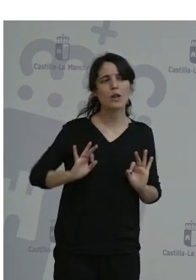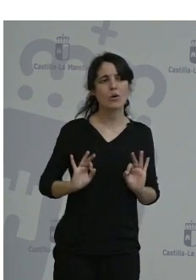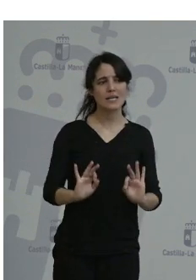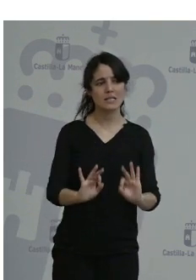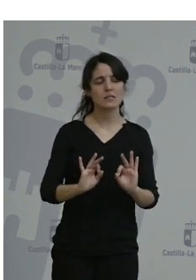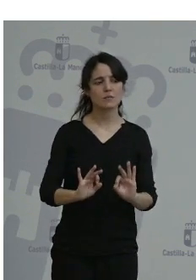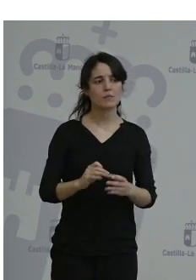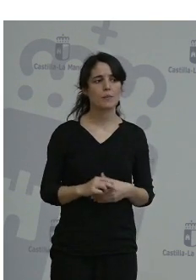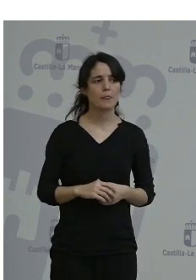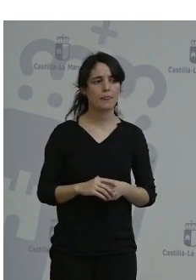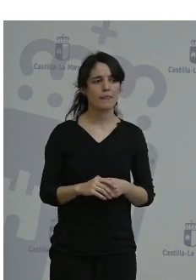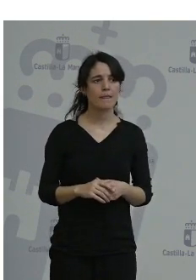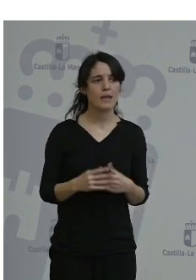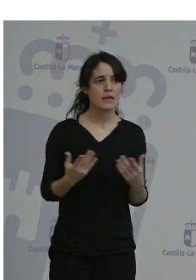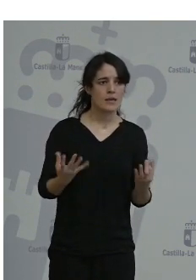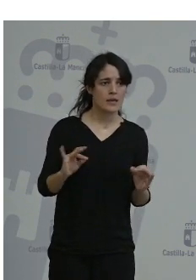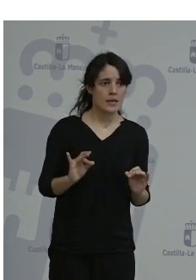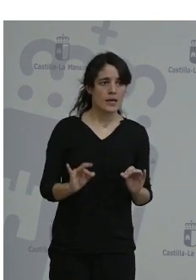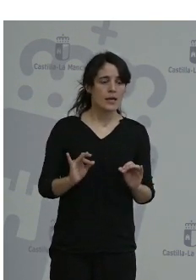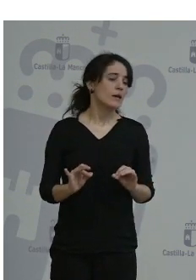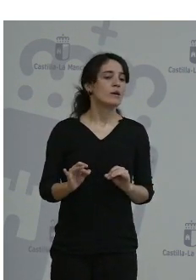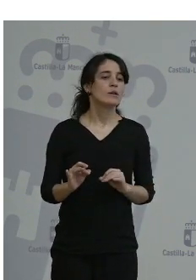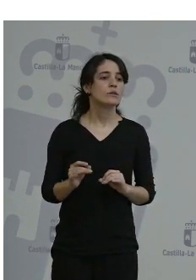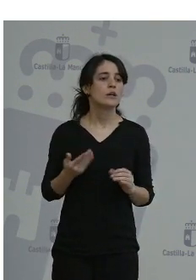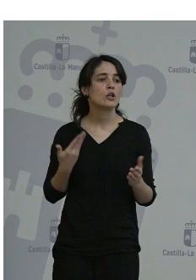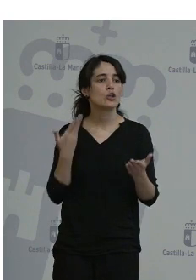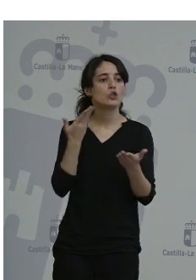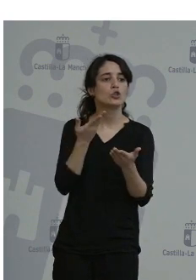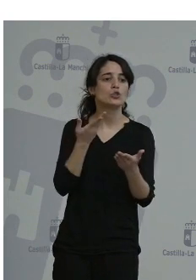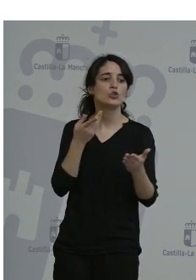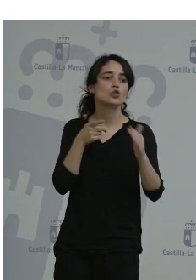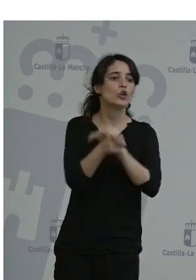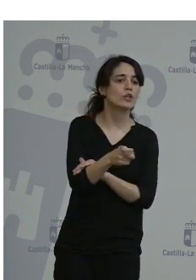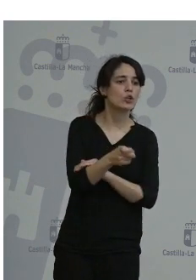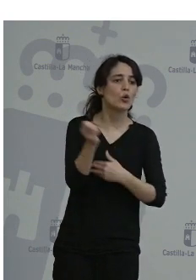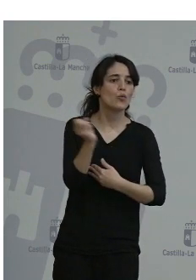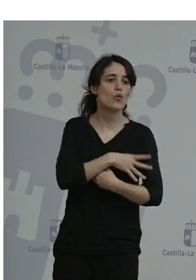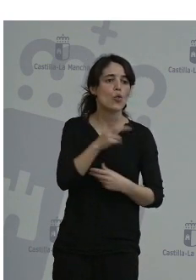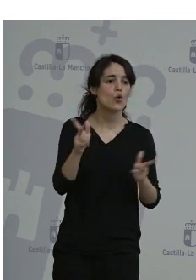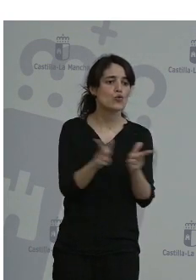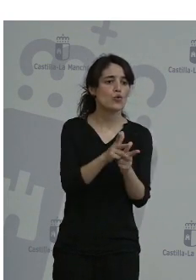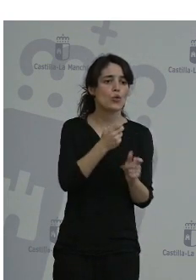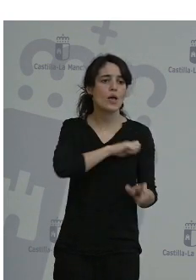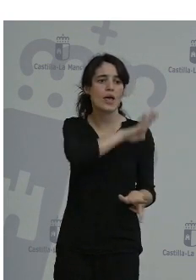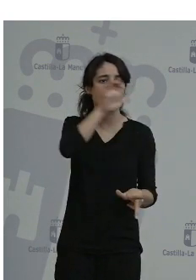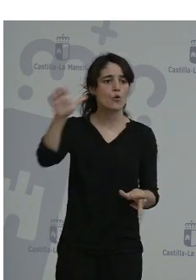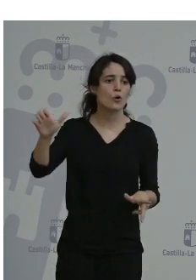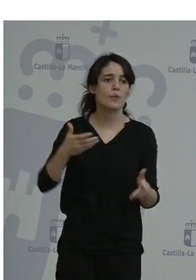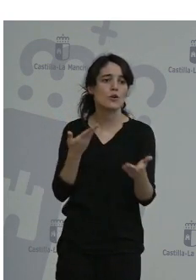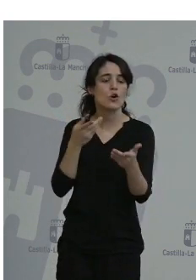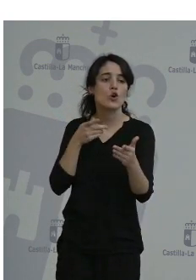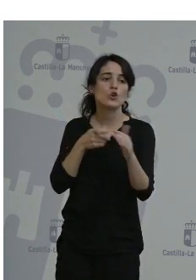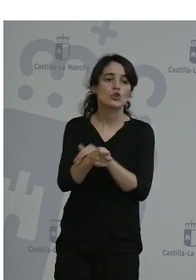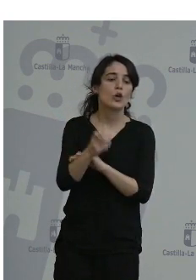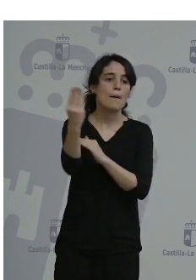desde que solicitó al Fondo Social Europeo partidas específicas para que después,